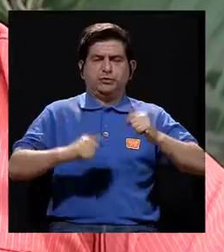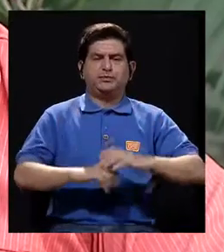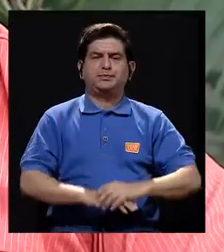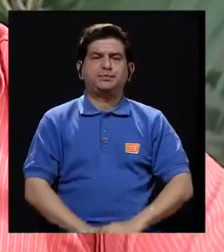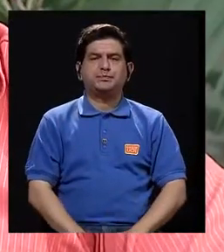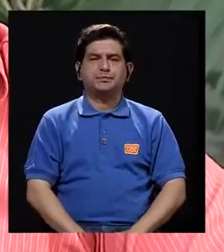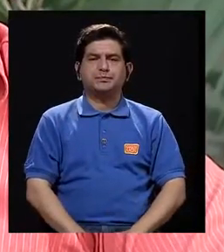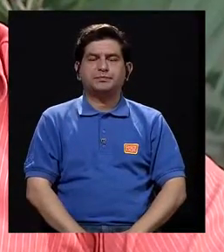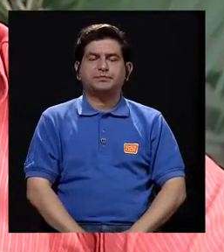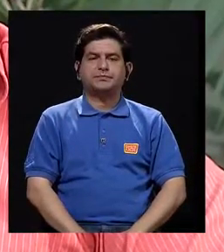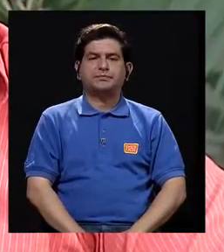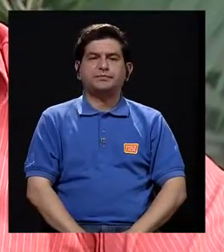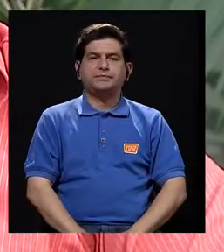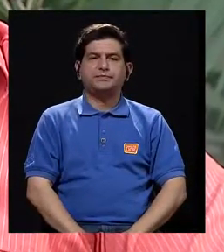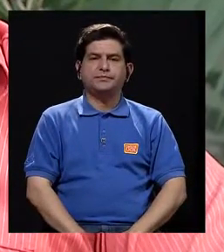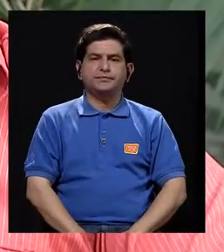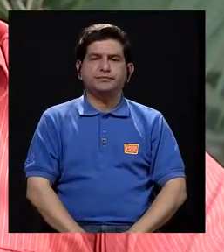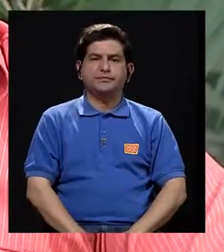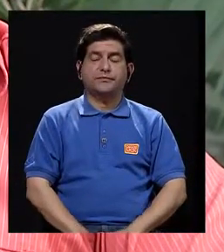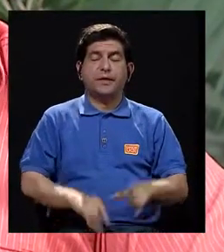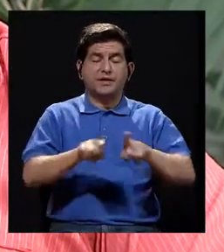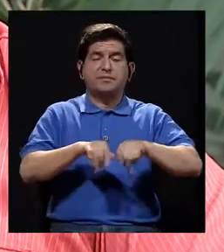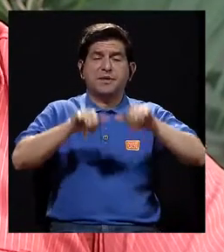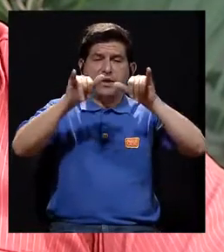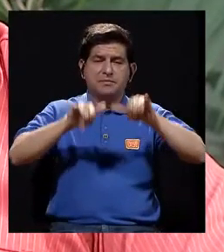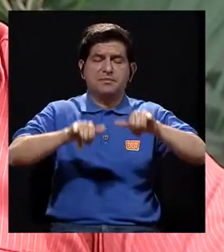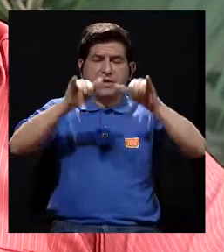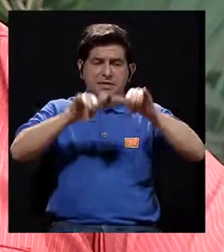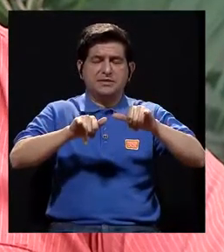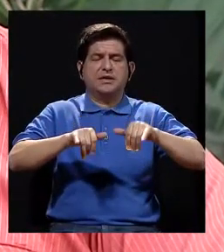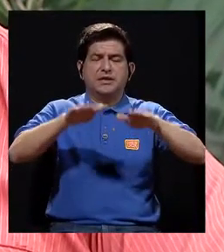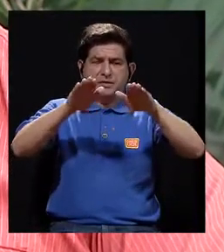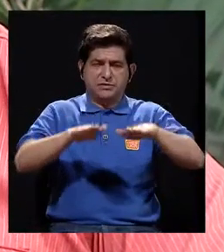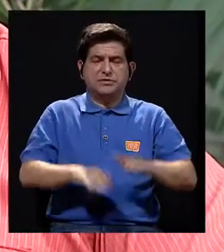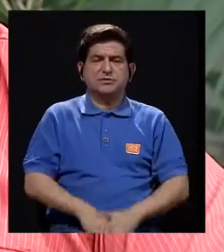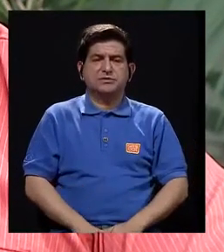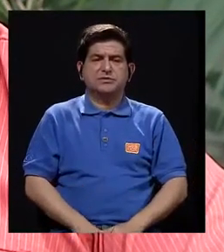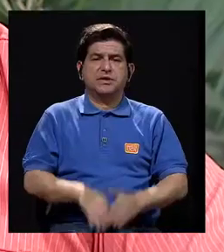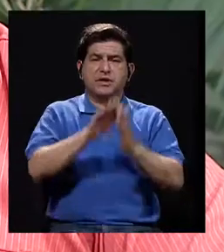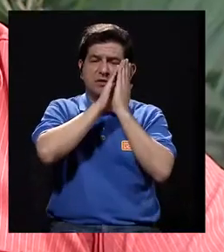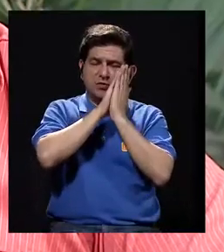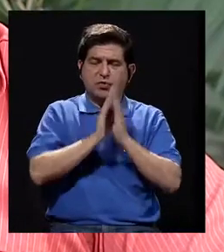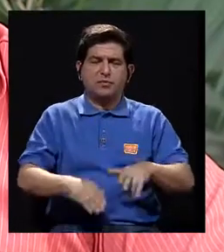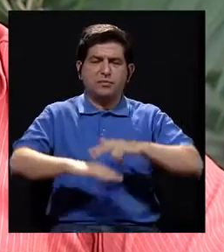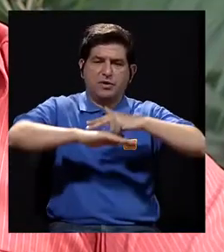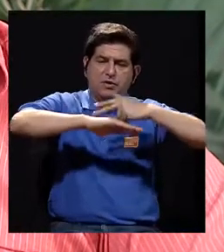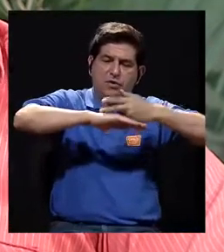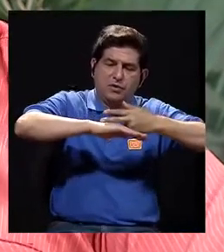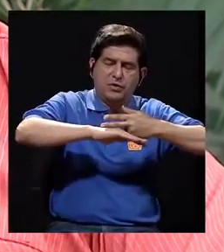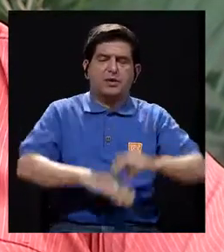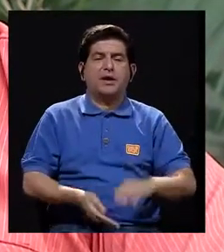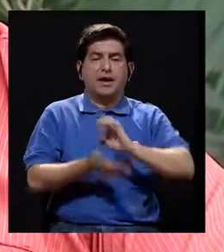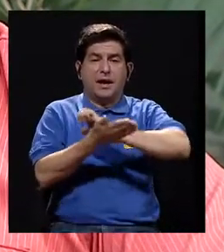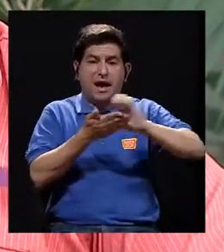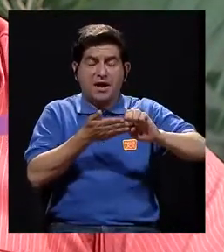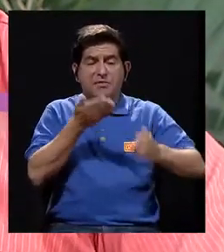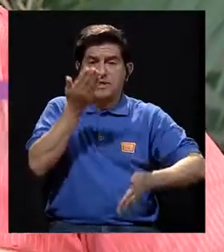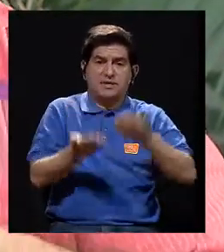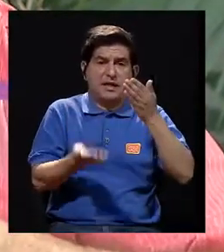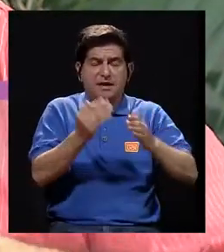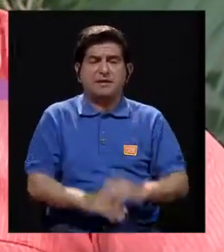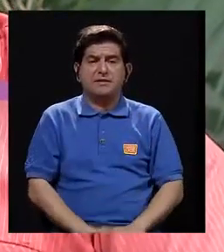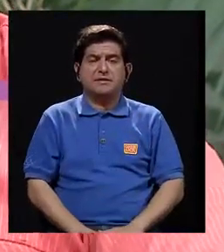Uh-huh. Exactamente, la sensación. El reposo, ¿verdad? Dormir de lado también ayuda un poco por el reflujo, que muchas veces